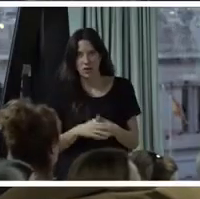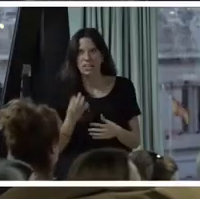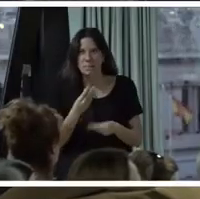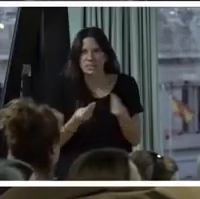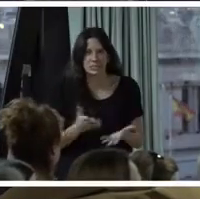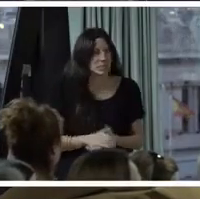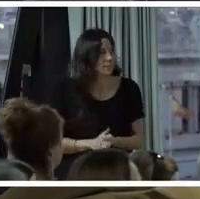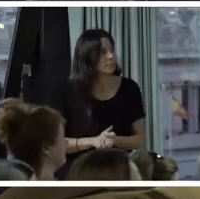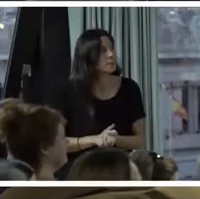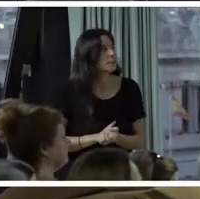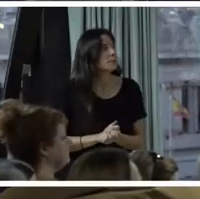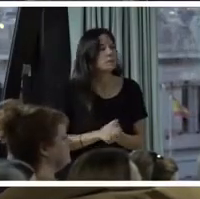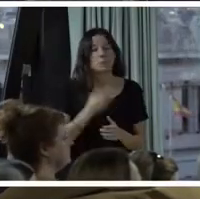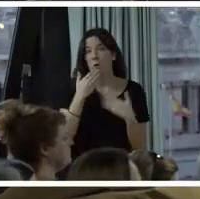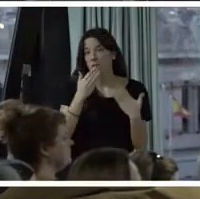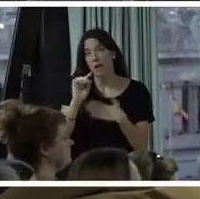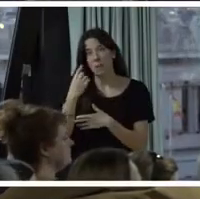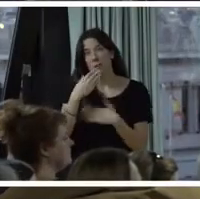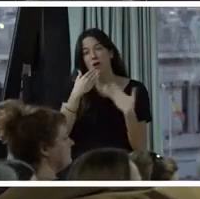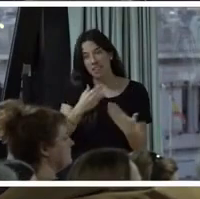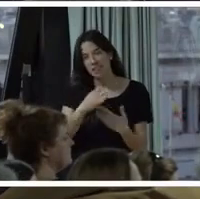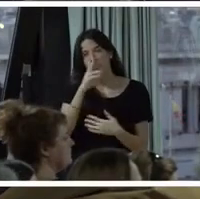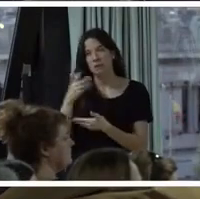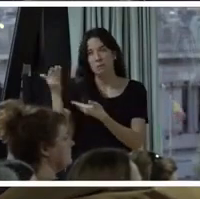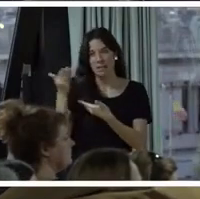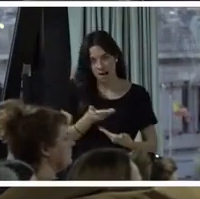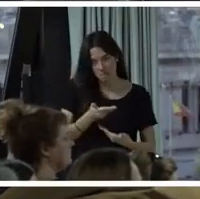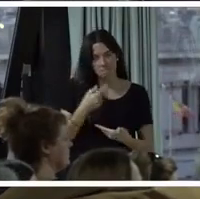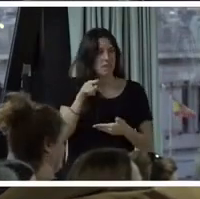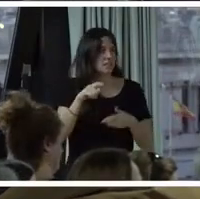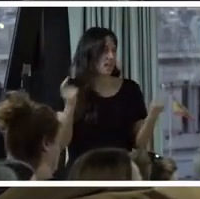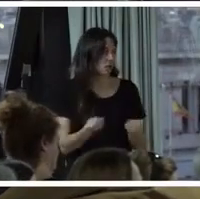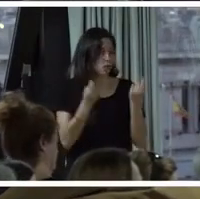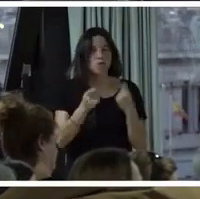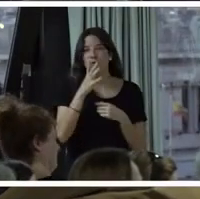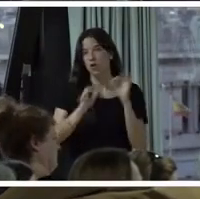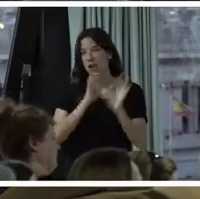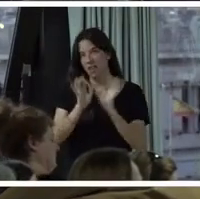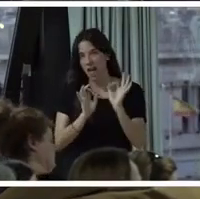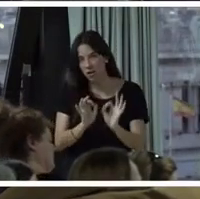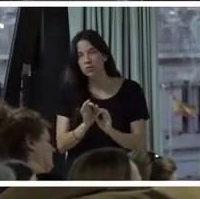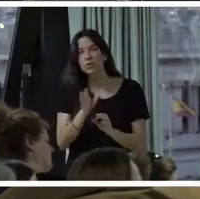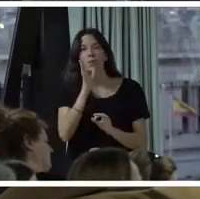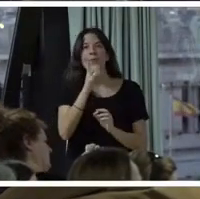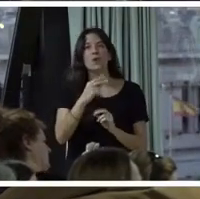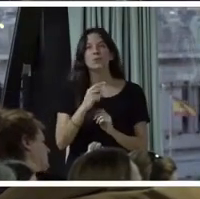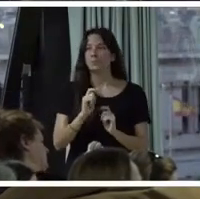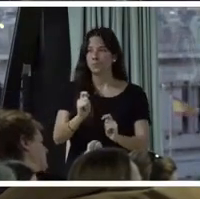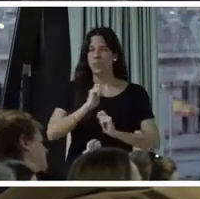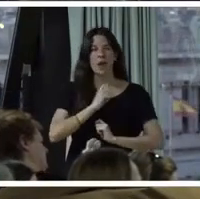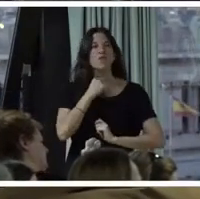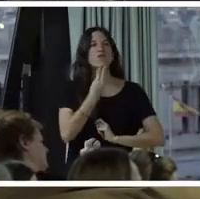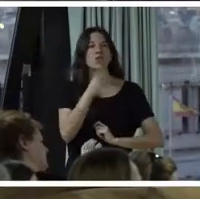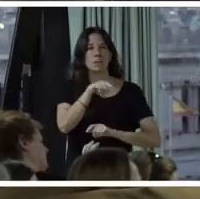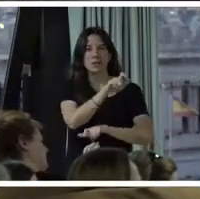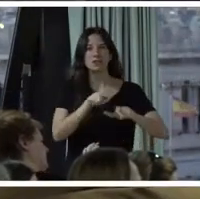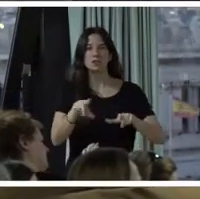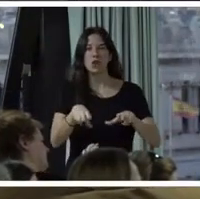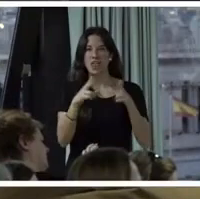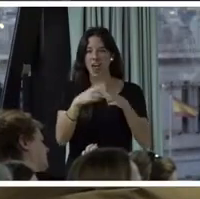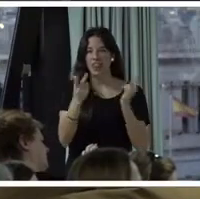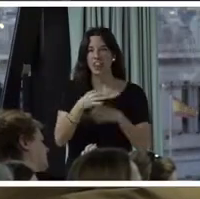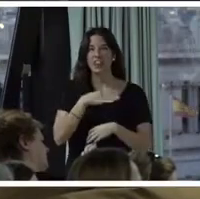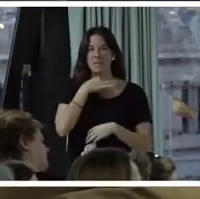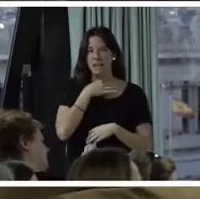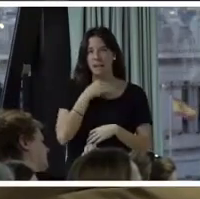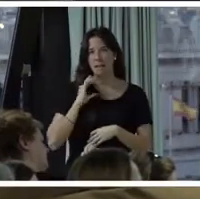bueno Muchas gracias primero por habernos invitado a este acto por haberlo organizado por dar voz también a la sociedad civil